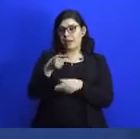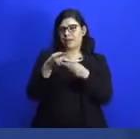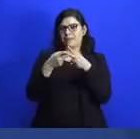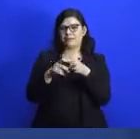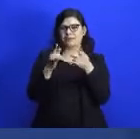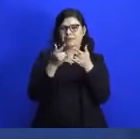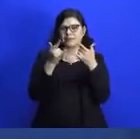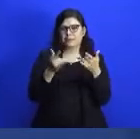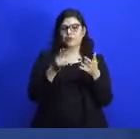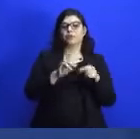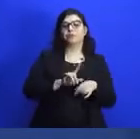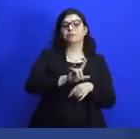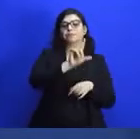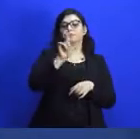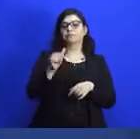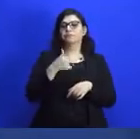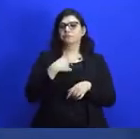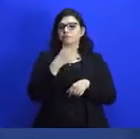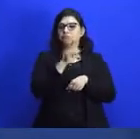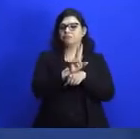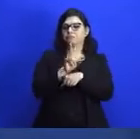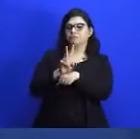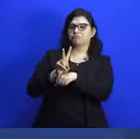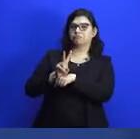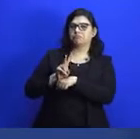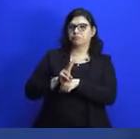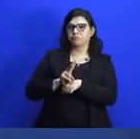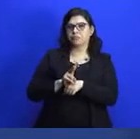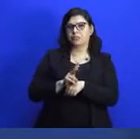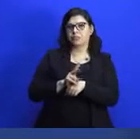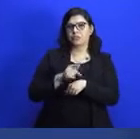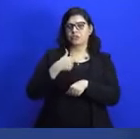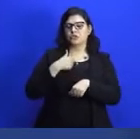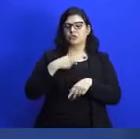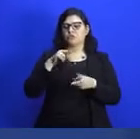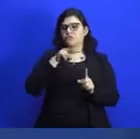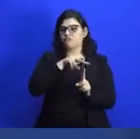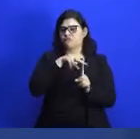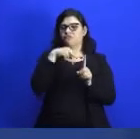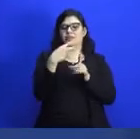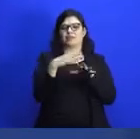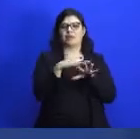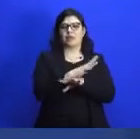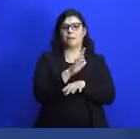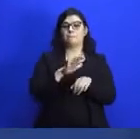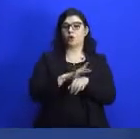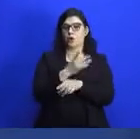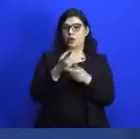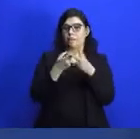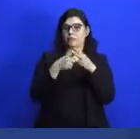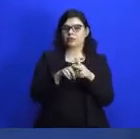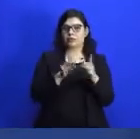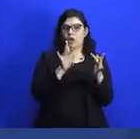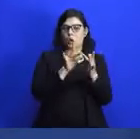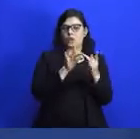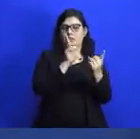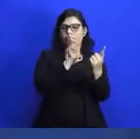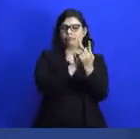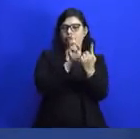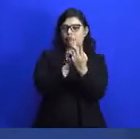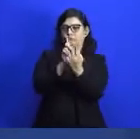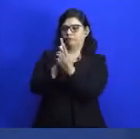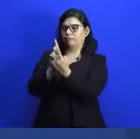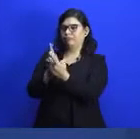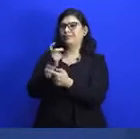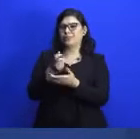historia. Después fui supervisora y cambió para bien mi visión de esta empresa, pues el contacto directo con mis asociados y asociadas